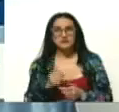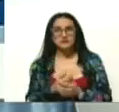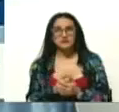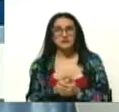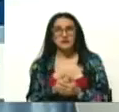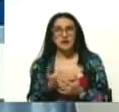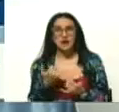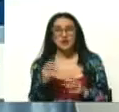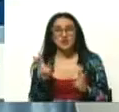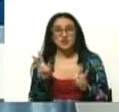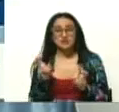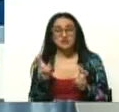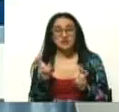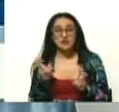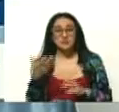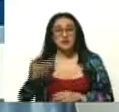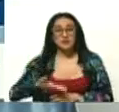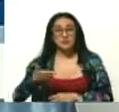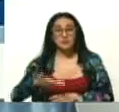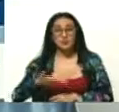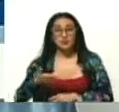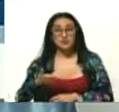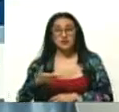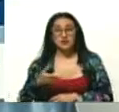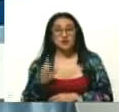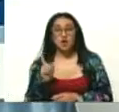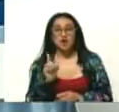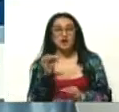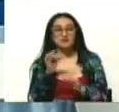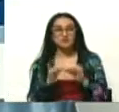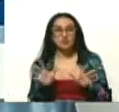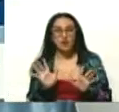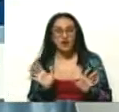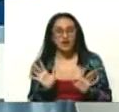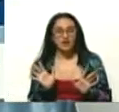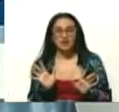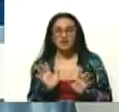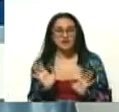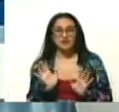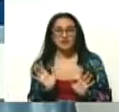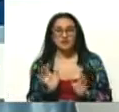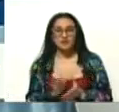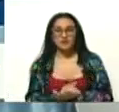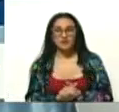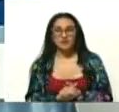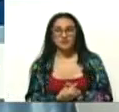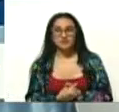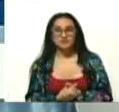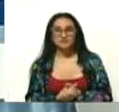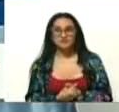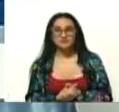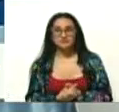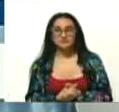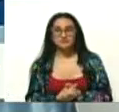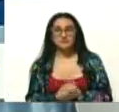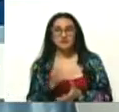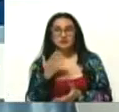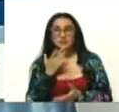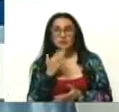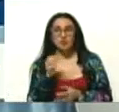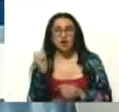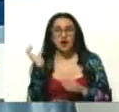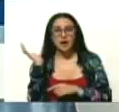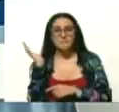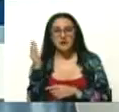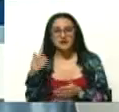un carácter estructural, no es nada casual, no es nada accidental, como son, por ejemplo, las